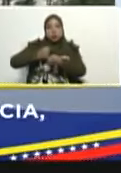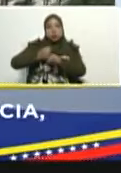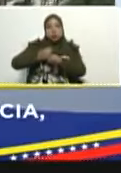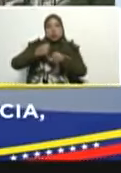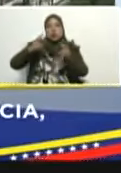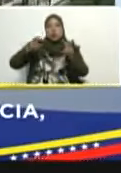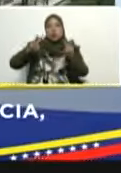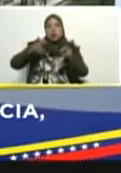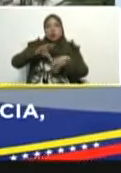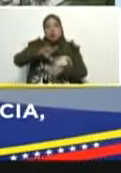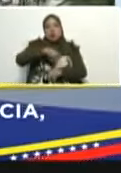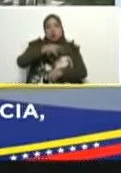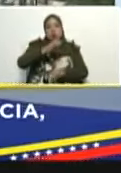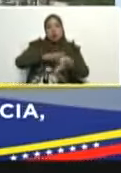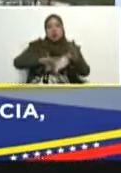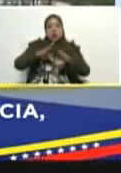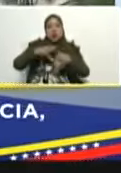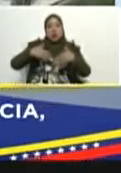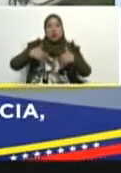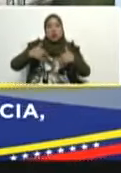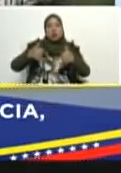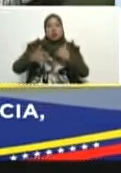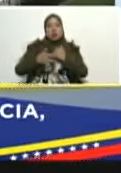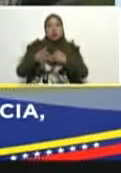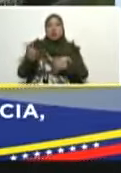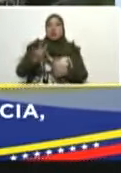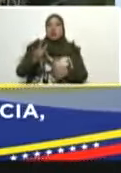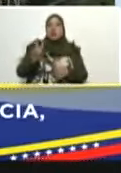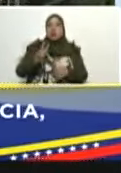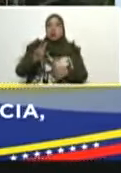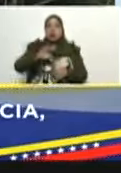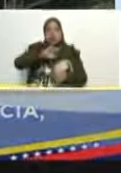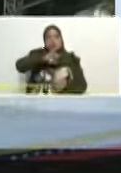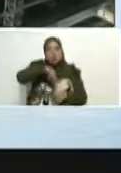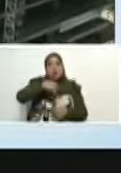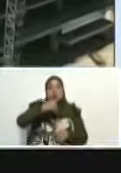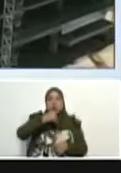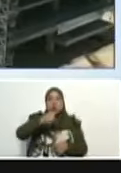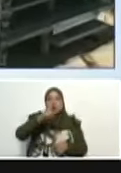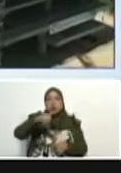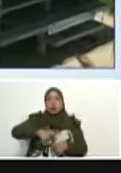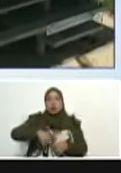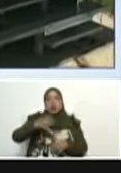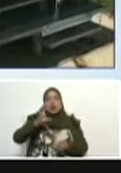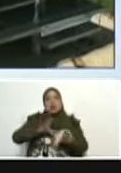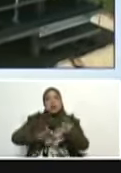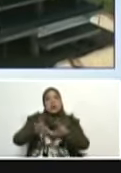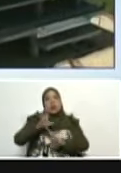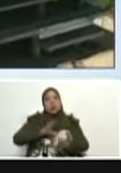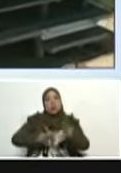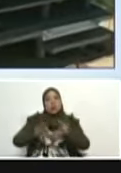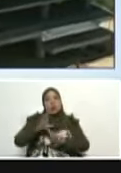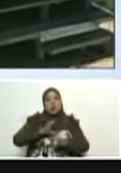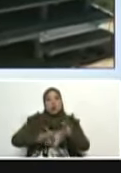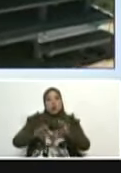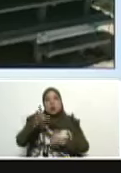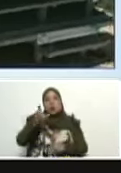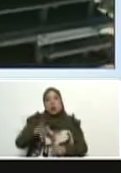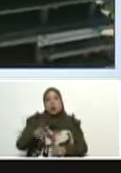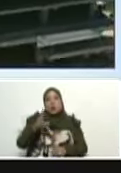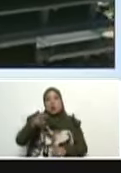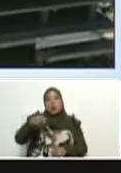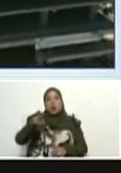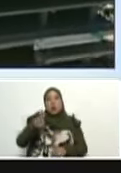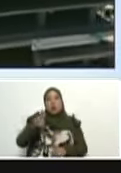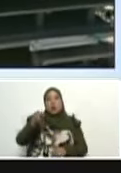nueva Universidad de las Ciencias de Venezuela, la Universidad de las Ciencias Humberto Fernández